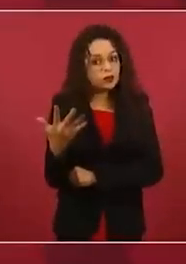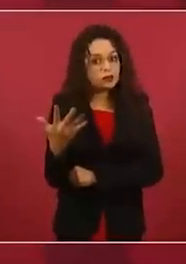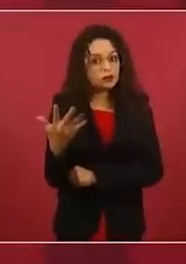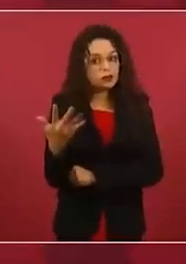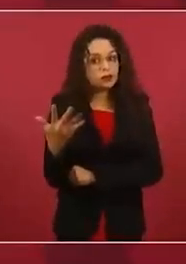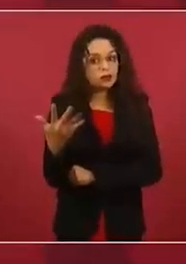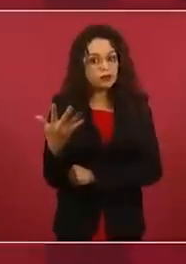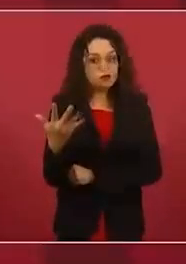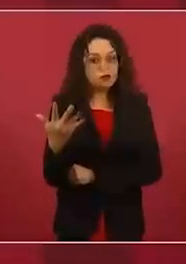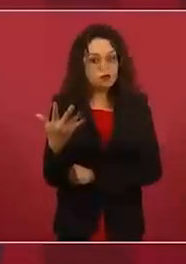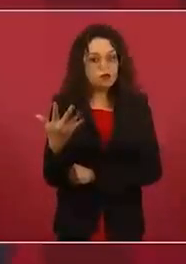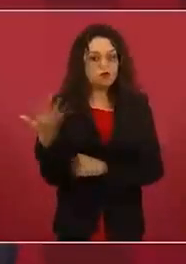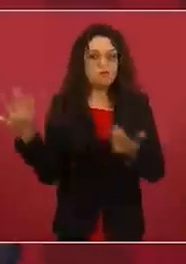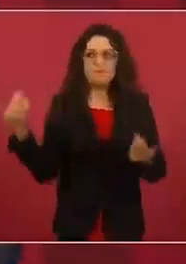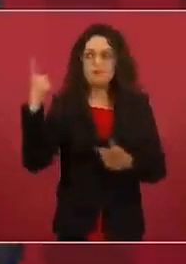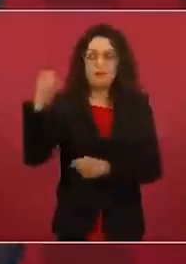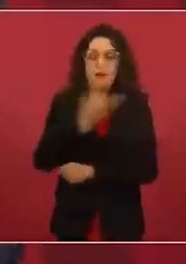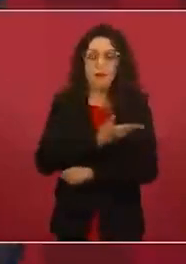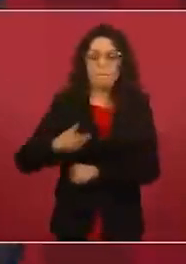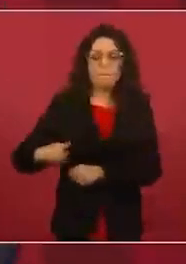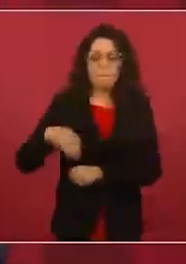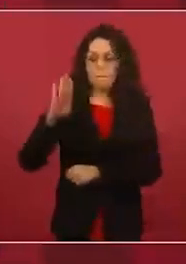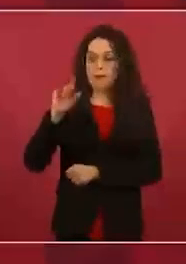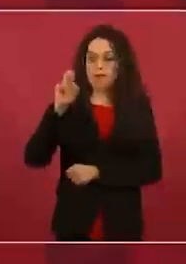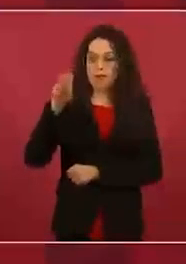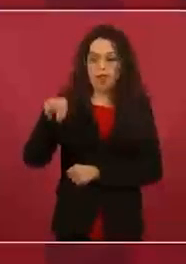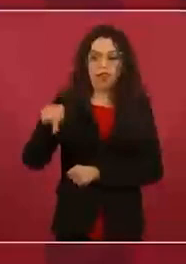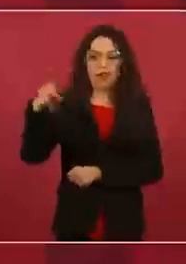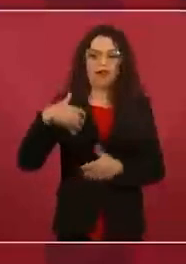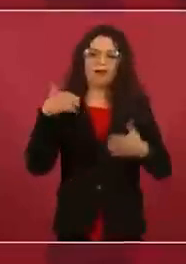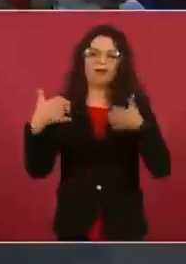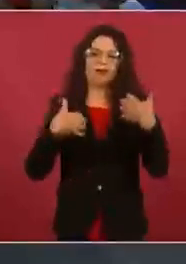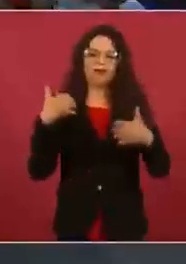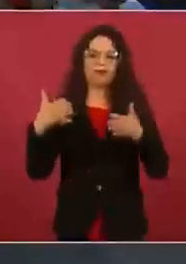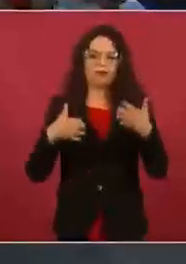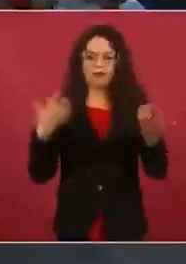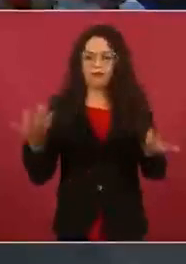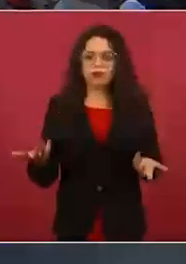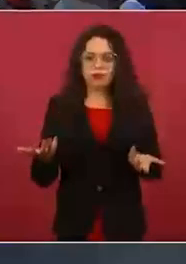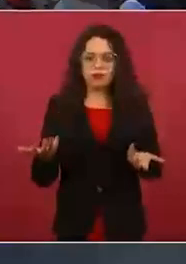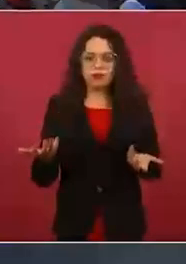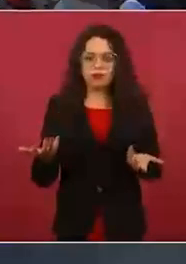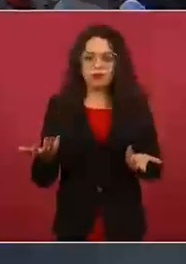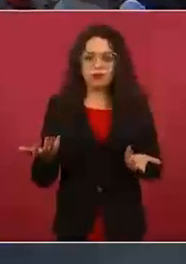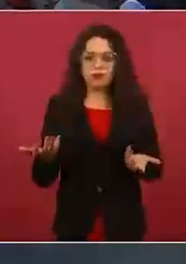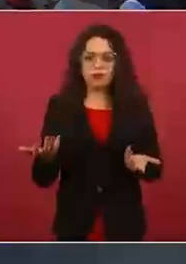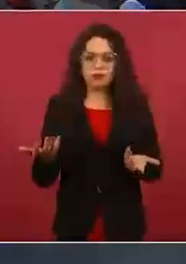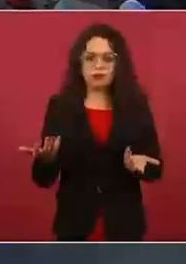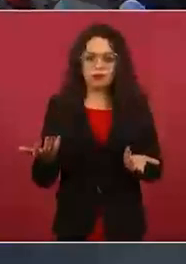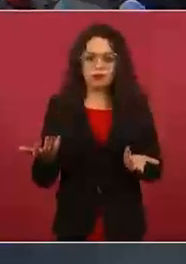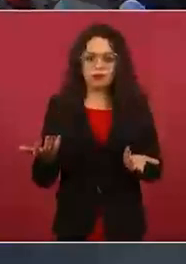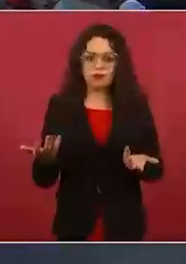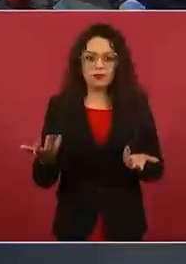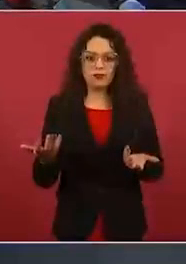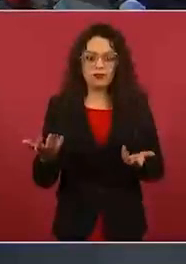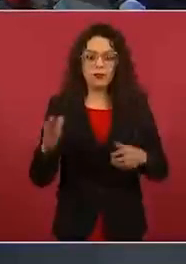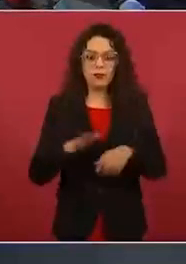Bueno, se quejaba el presidente Biden, con razón, de que sí está arriba el precio del